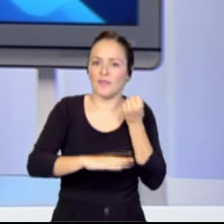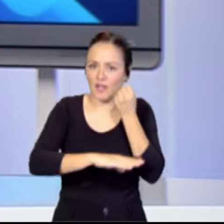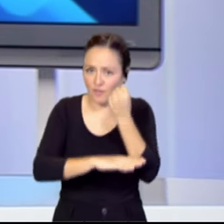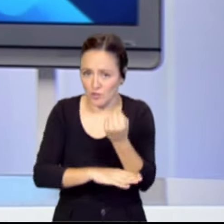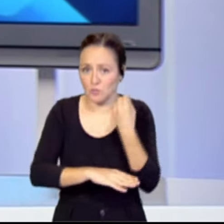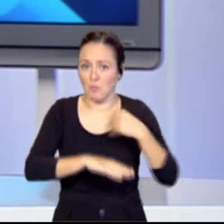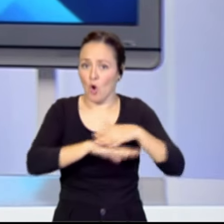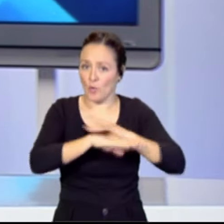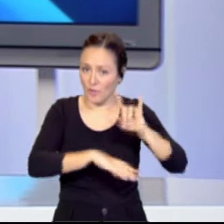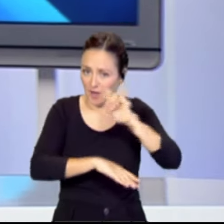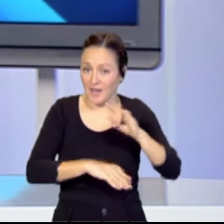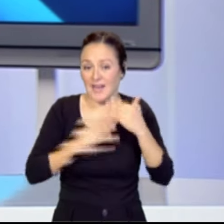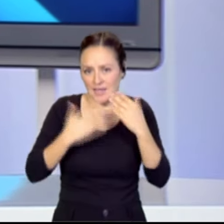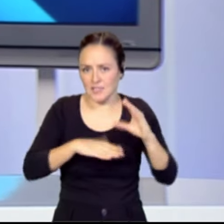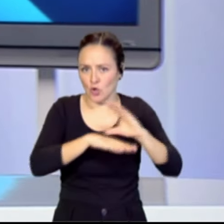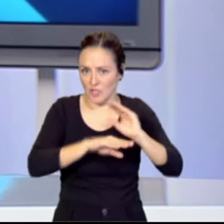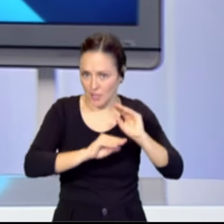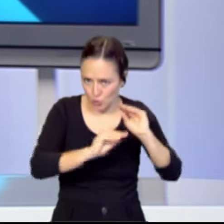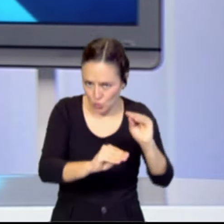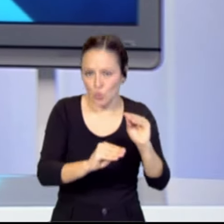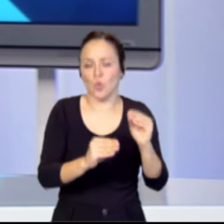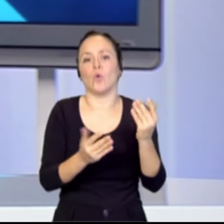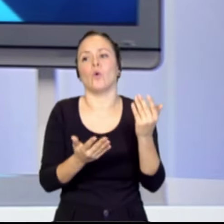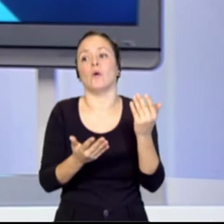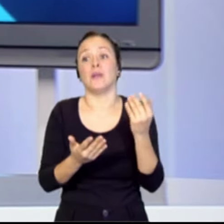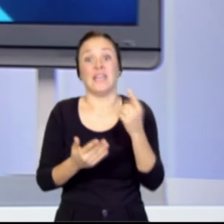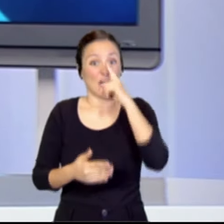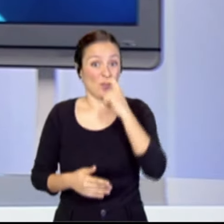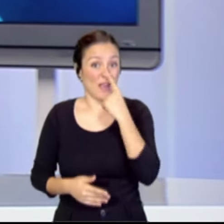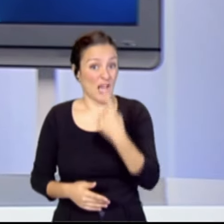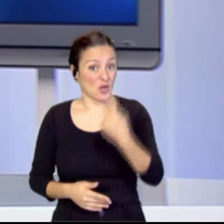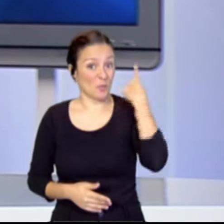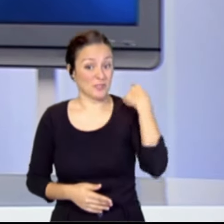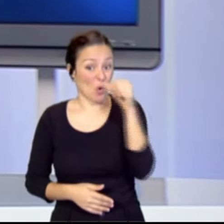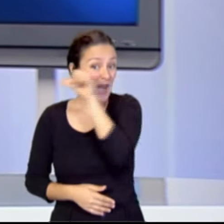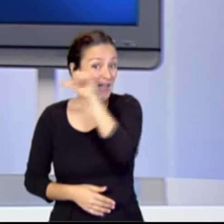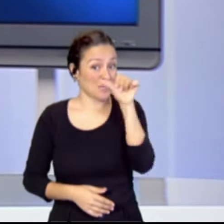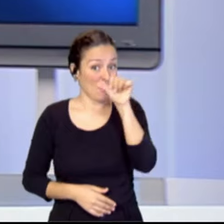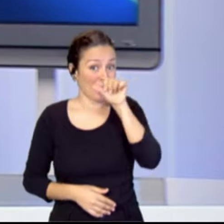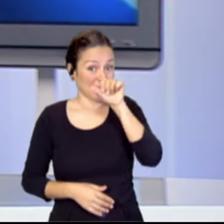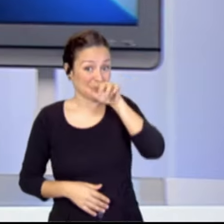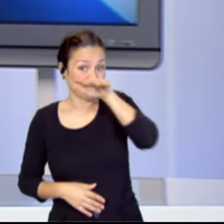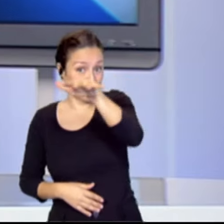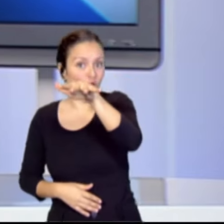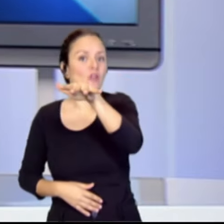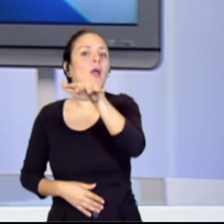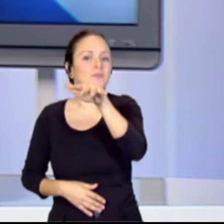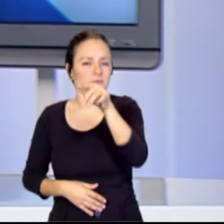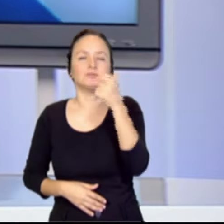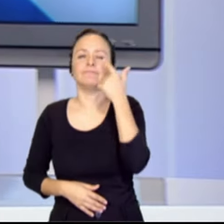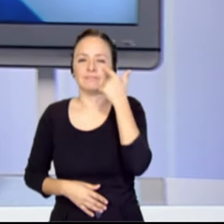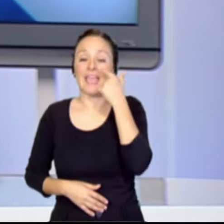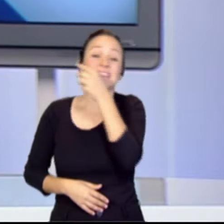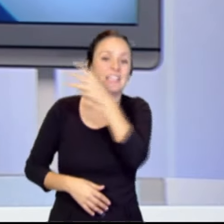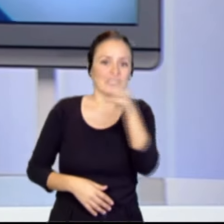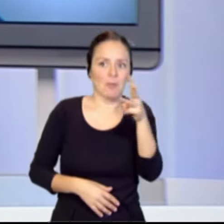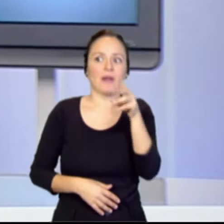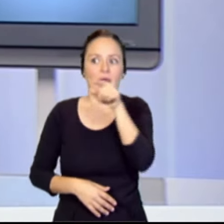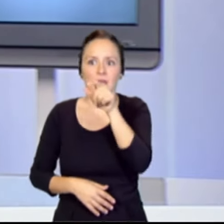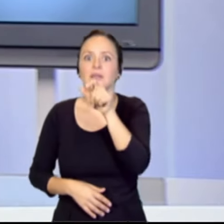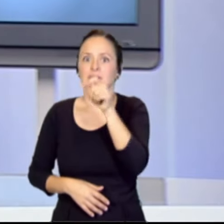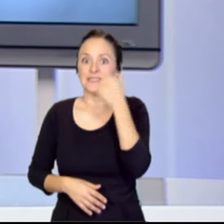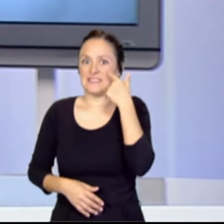consejería en este caso recordad que el año pasado solo en tres semanas se afloraron más de 280 puestos de trabajo o por ejemplo la colaboración ciudadana